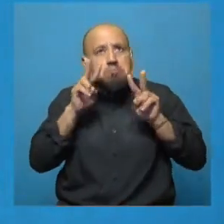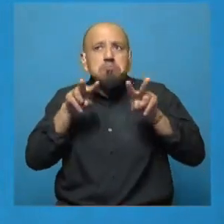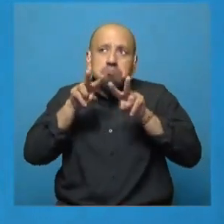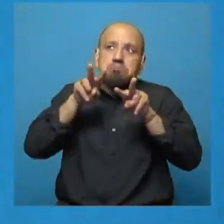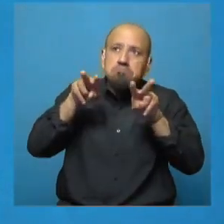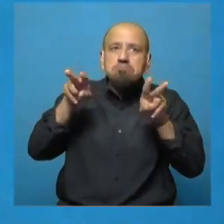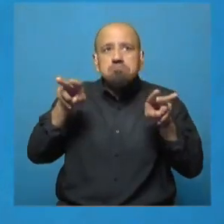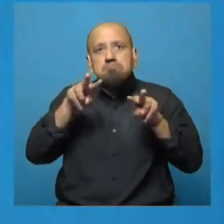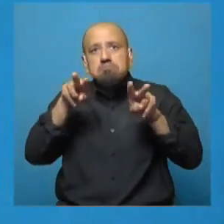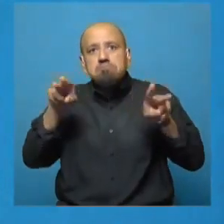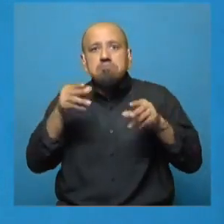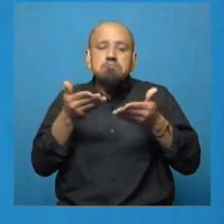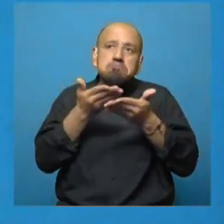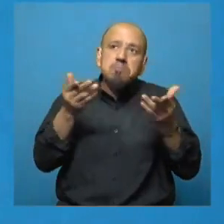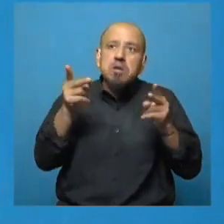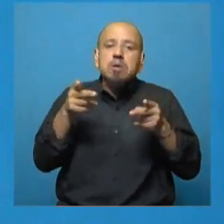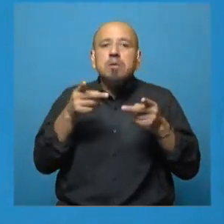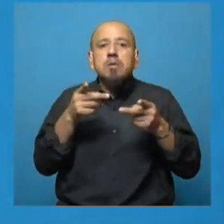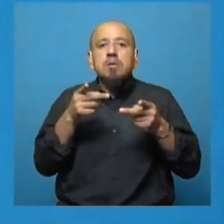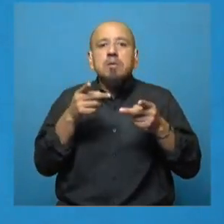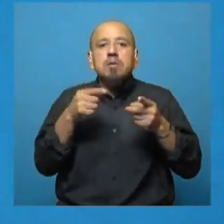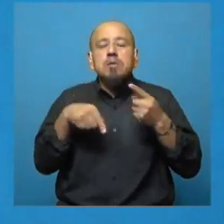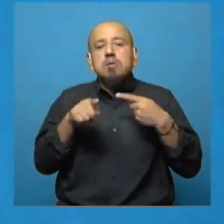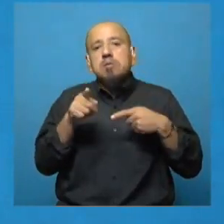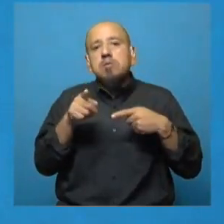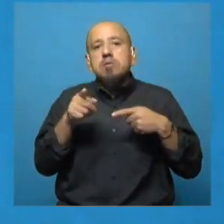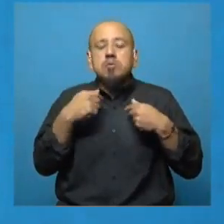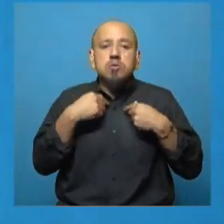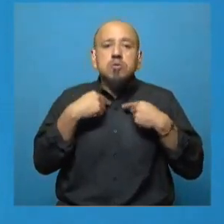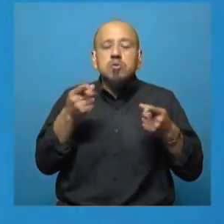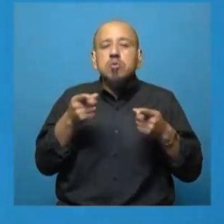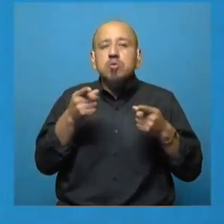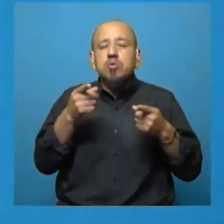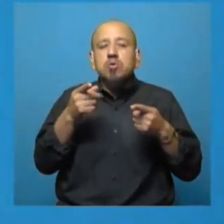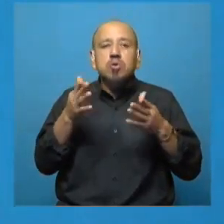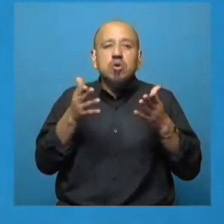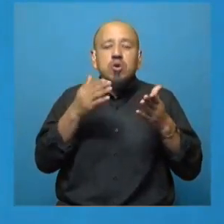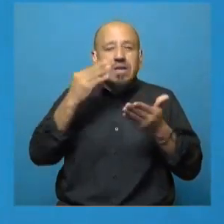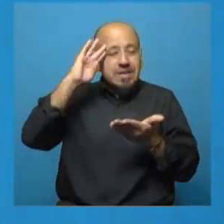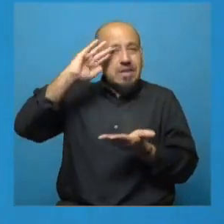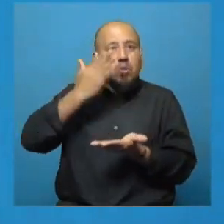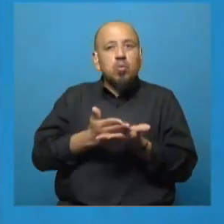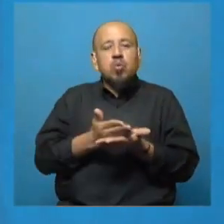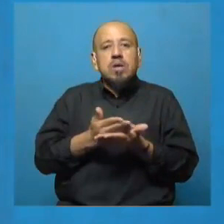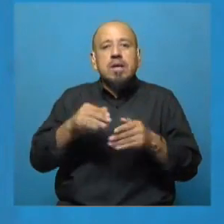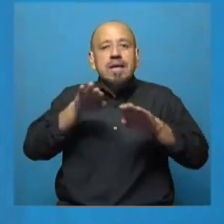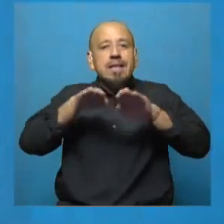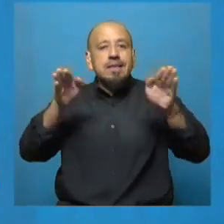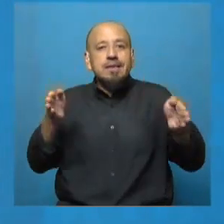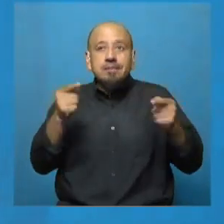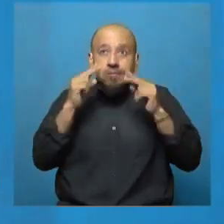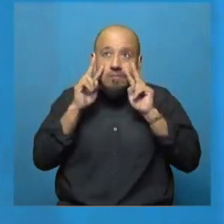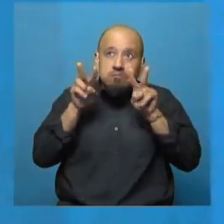este del tablado del barrio este final es la dictadura sea el tablao representaba mucha más cosas que